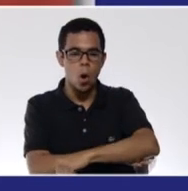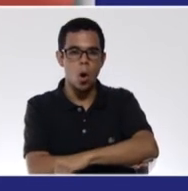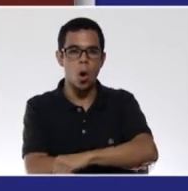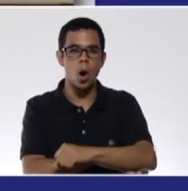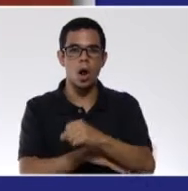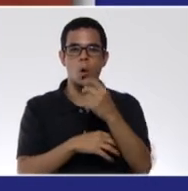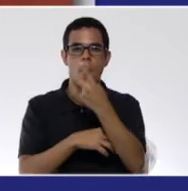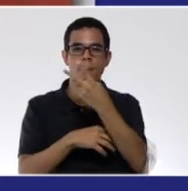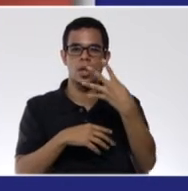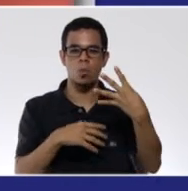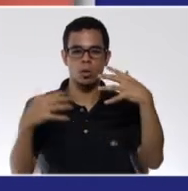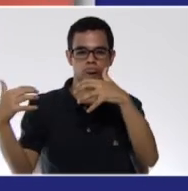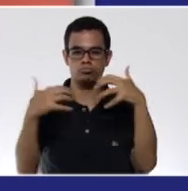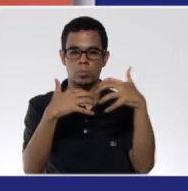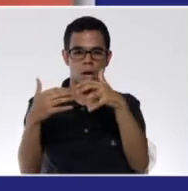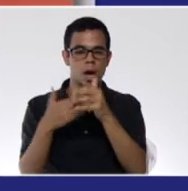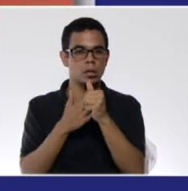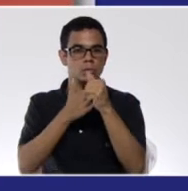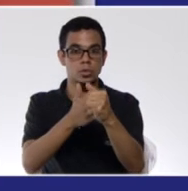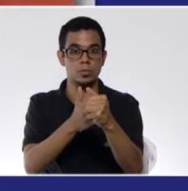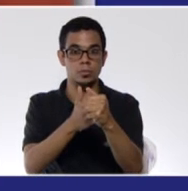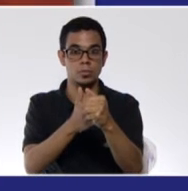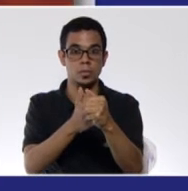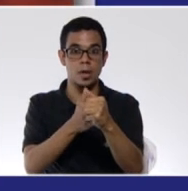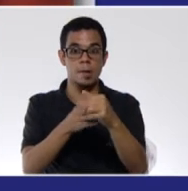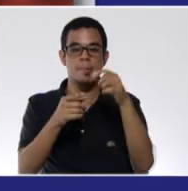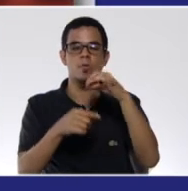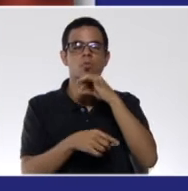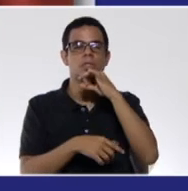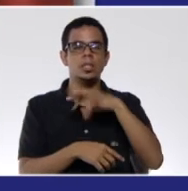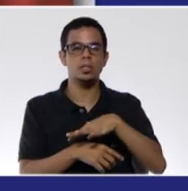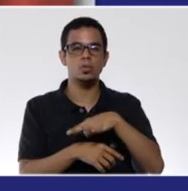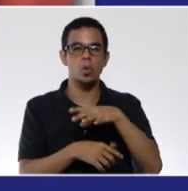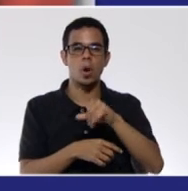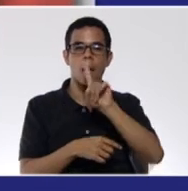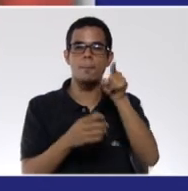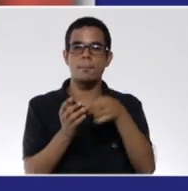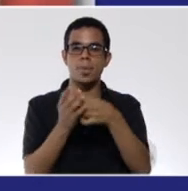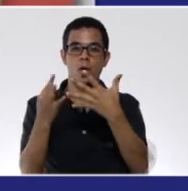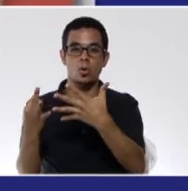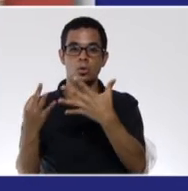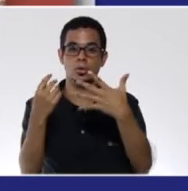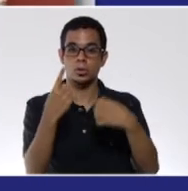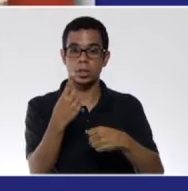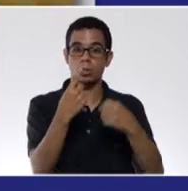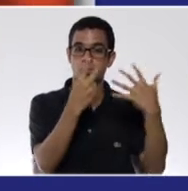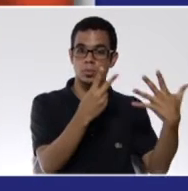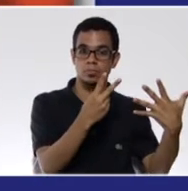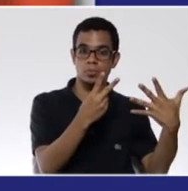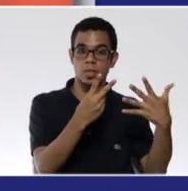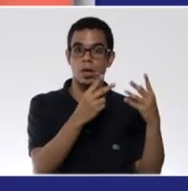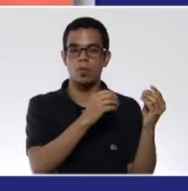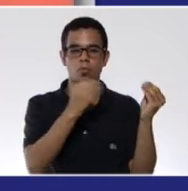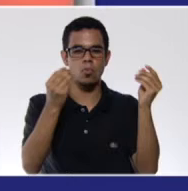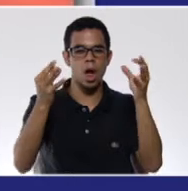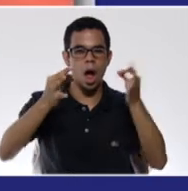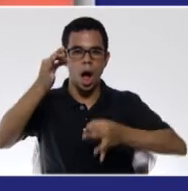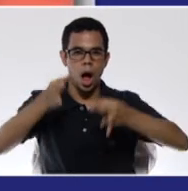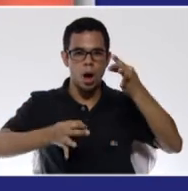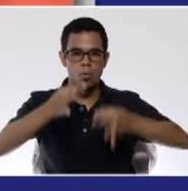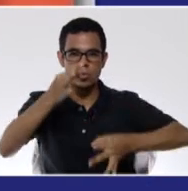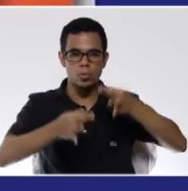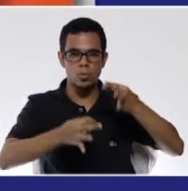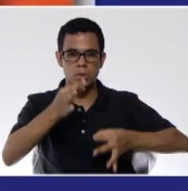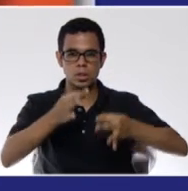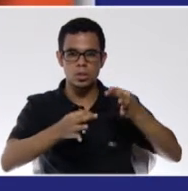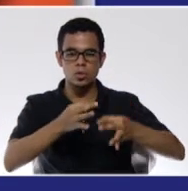que lideró. En un episodio polémico de nuestra historia, en 1817 fue llevado a juicio por los delitos